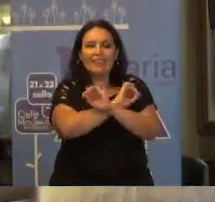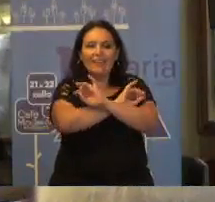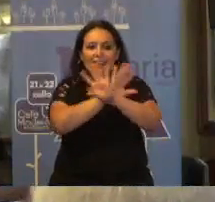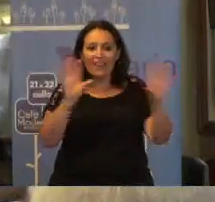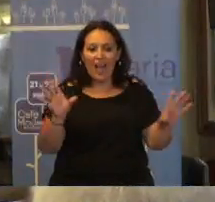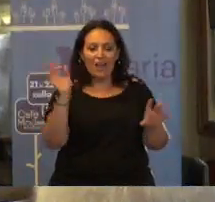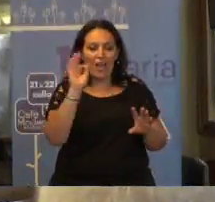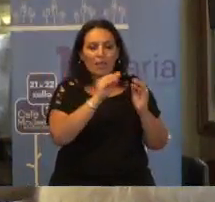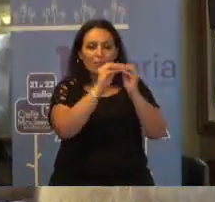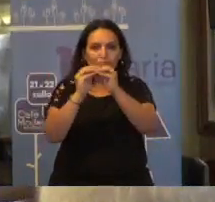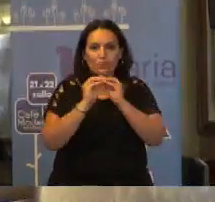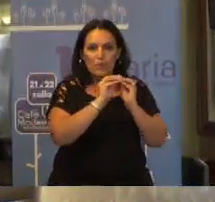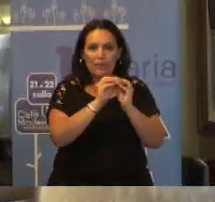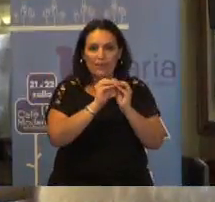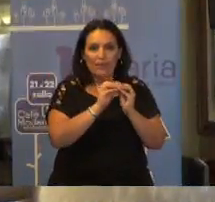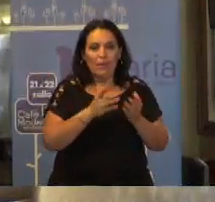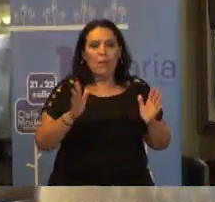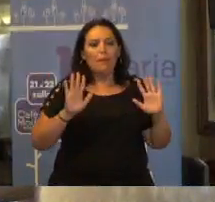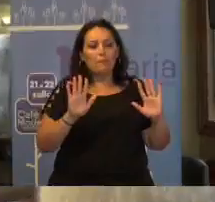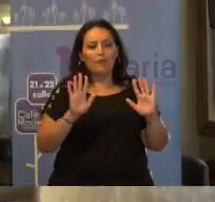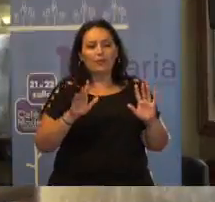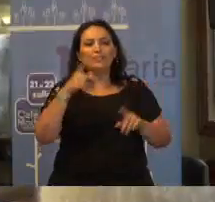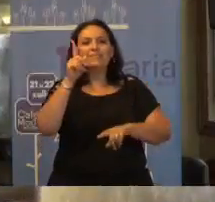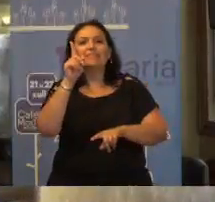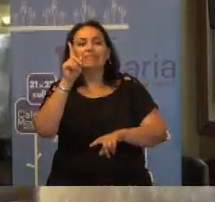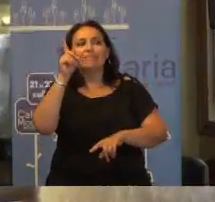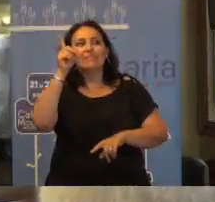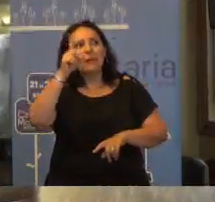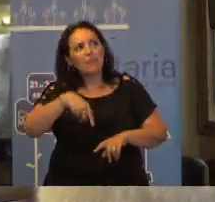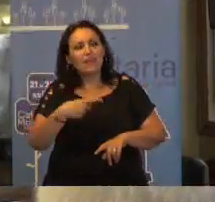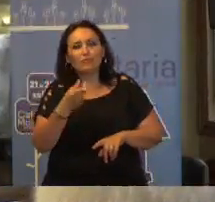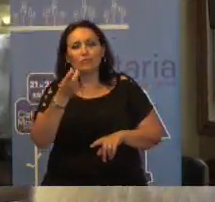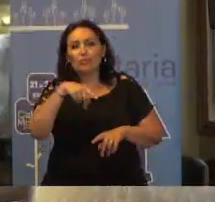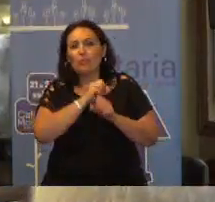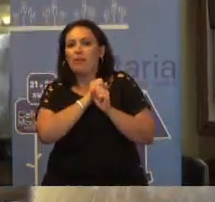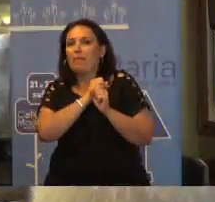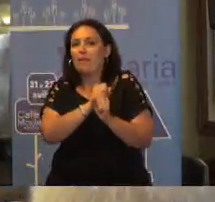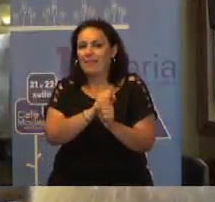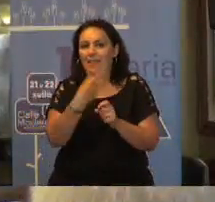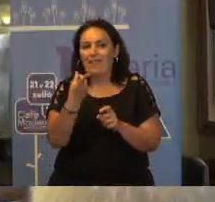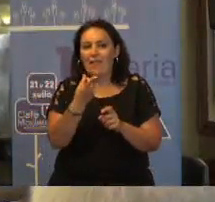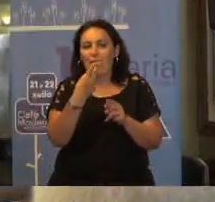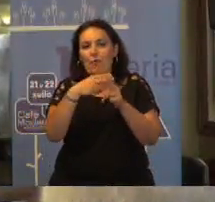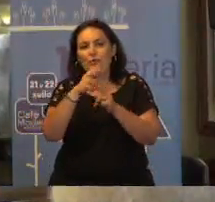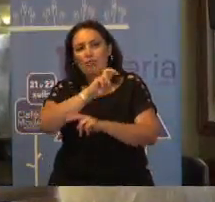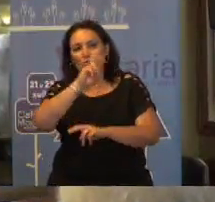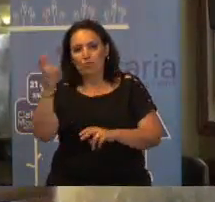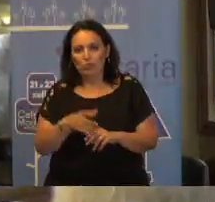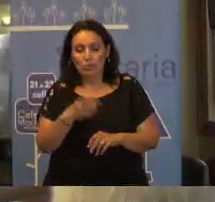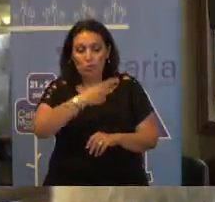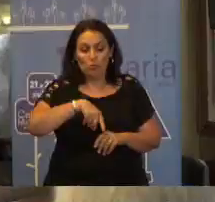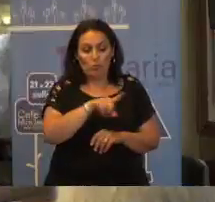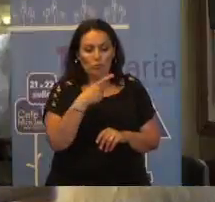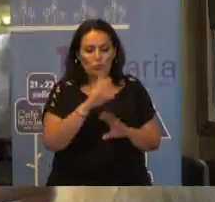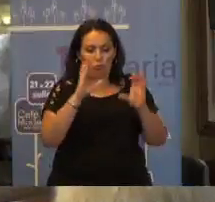concordancia nas nosas ideas, pero dependen de outras instancias políticas, e aí é onde temos precisamente que traballar en conxunto. É dicir,